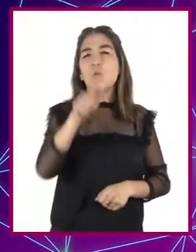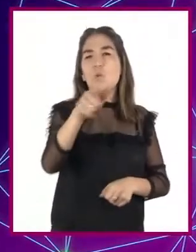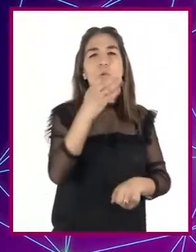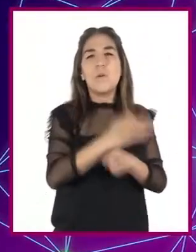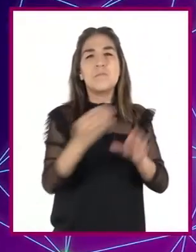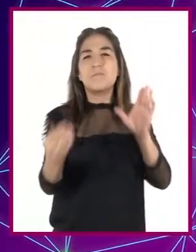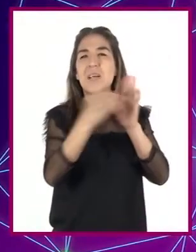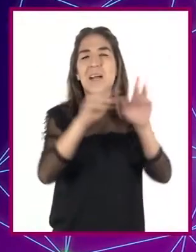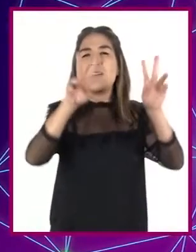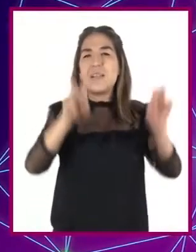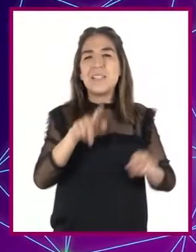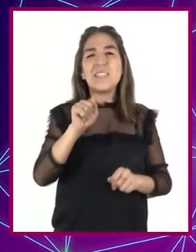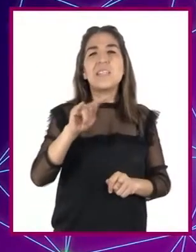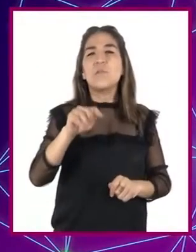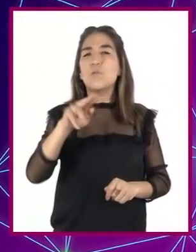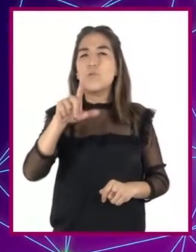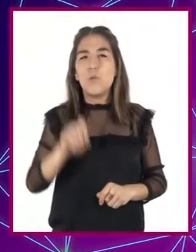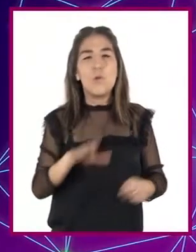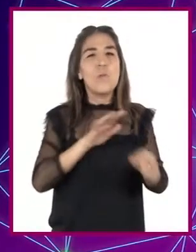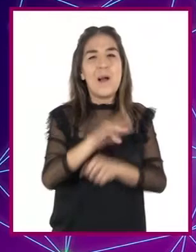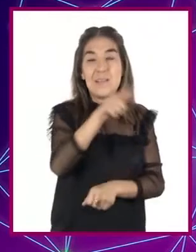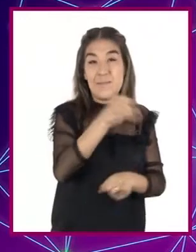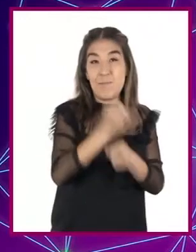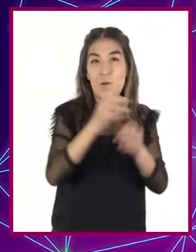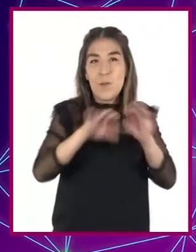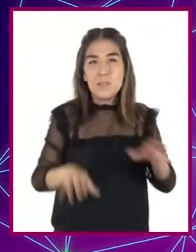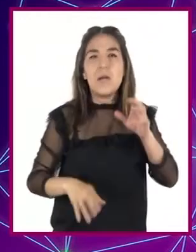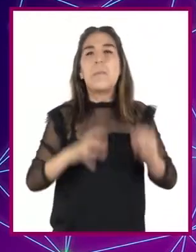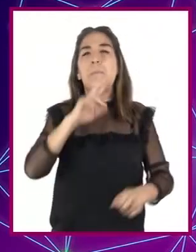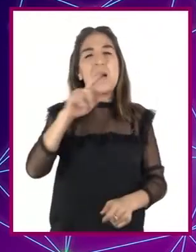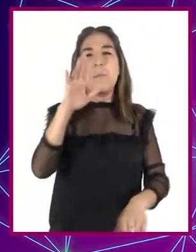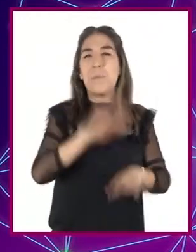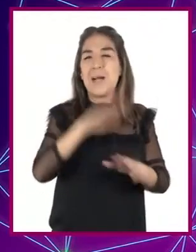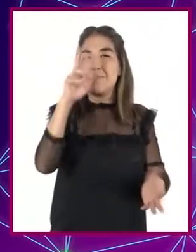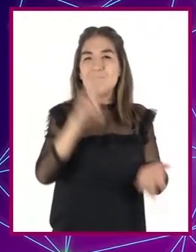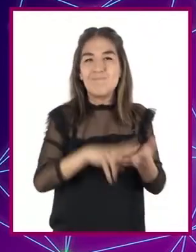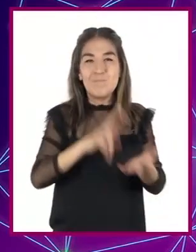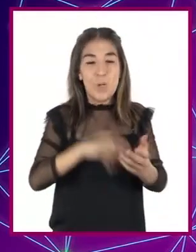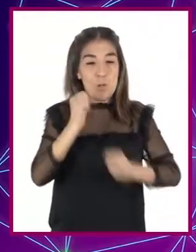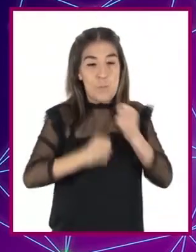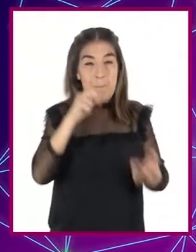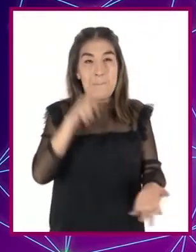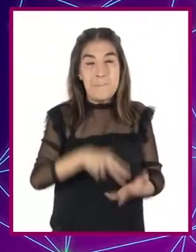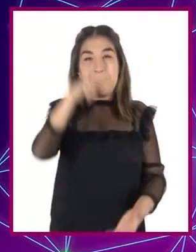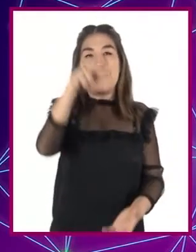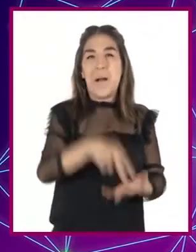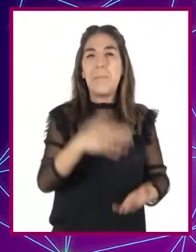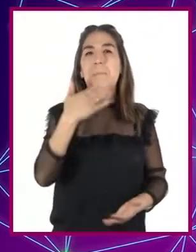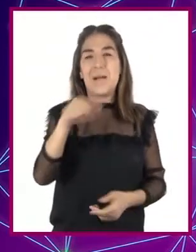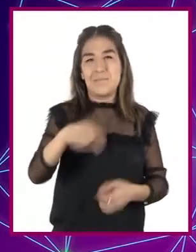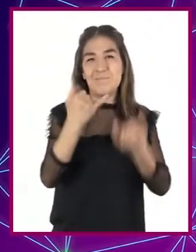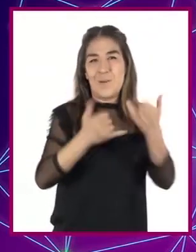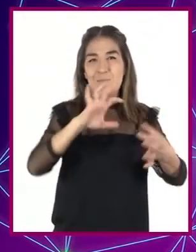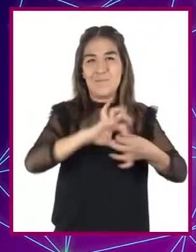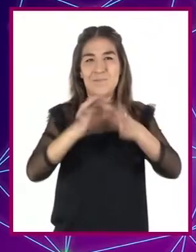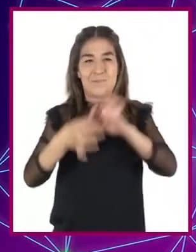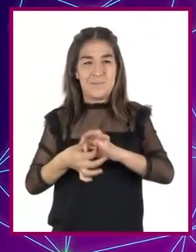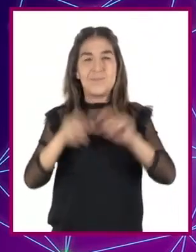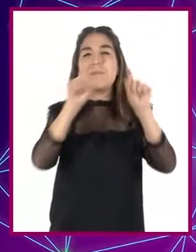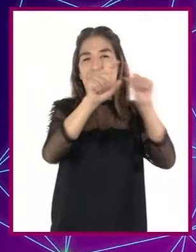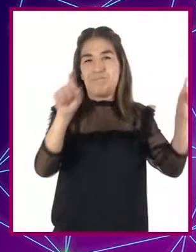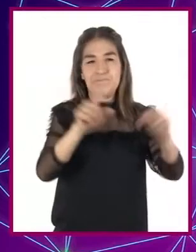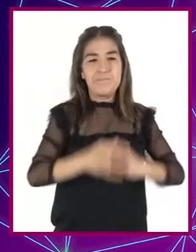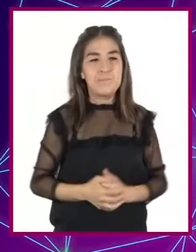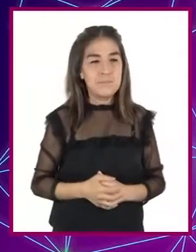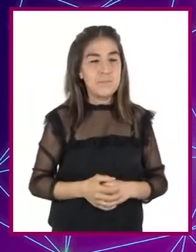al histograma? La información se refiere a las mejores marcas de salto de longitud en Juegos Olímpicos. En el eje vertical